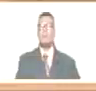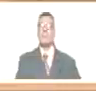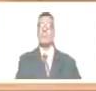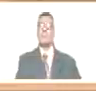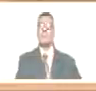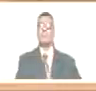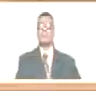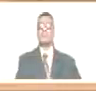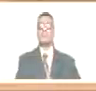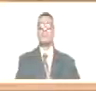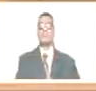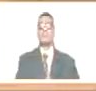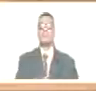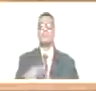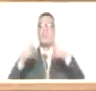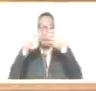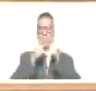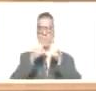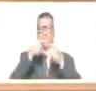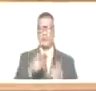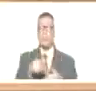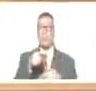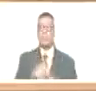privados de su libertad.